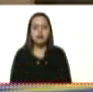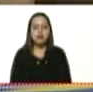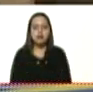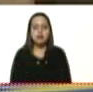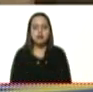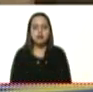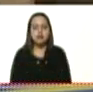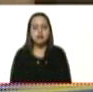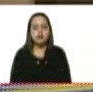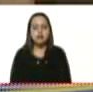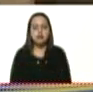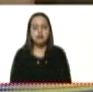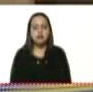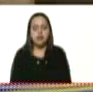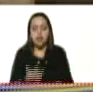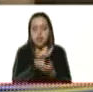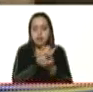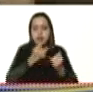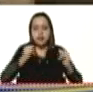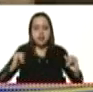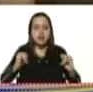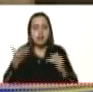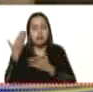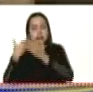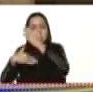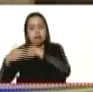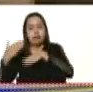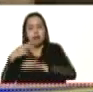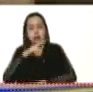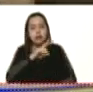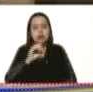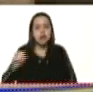de la independencia hace 200 años,